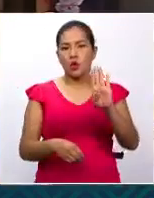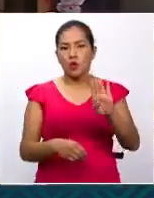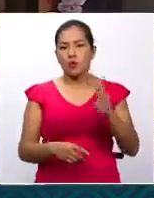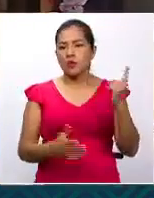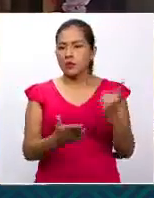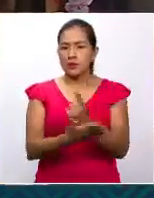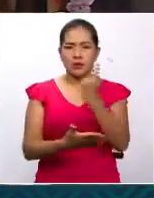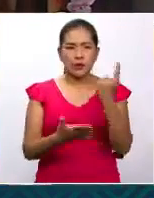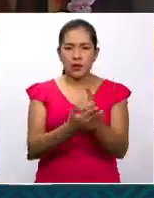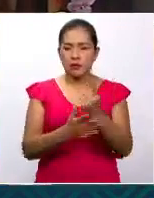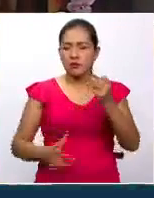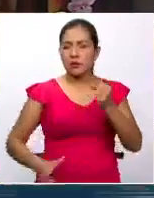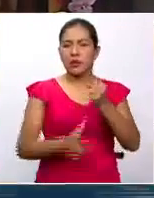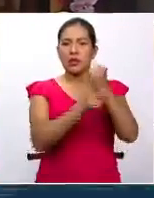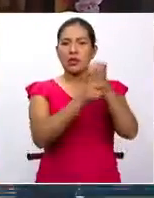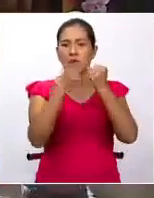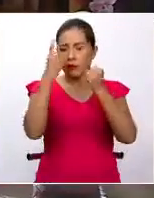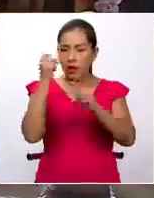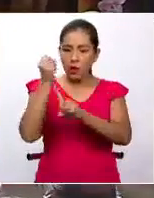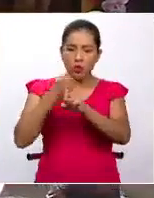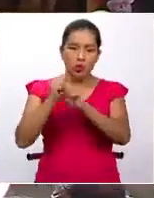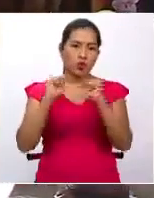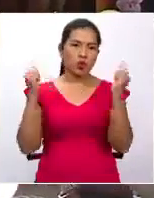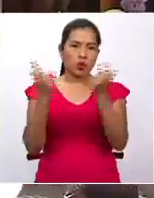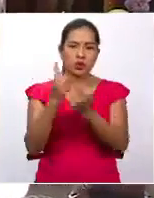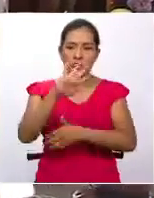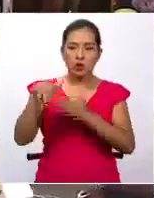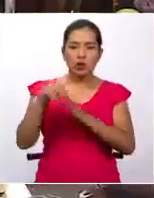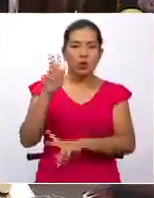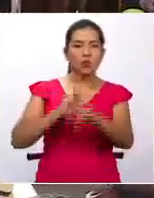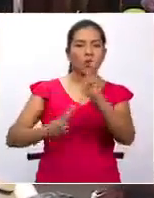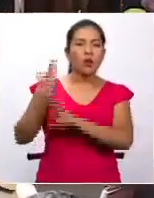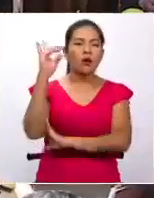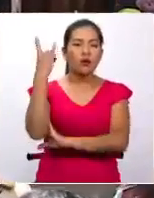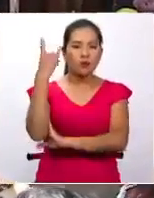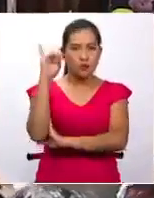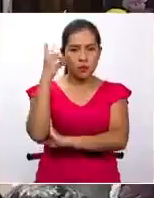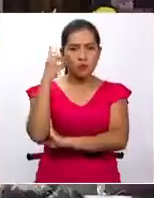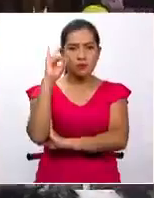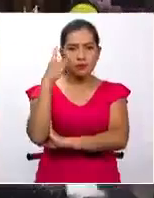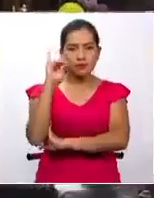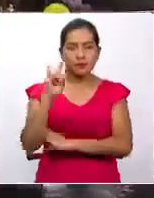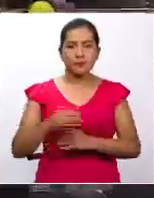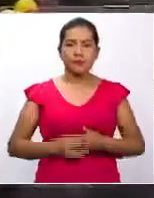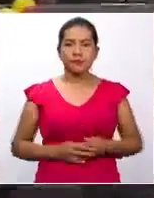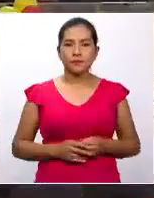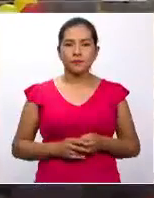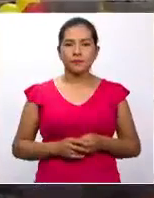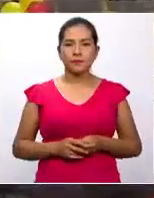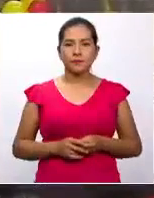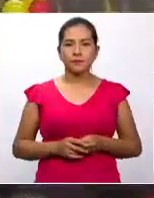fueron a vanguardia de las luchas sociales del pueblo boliviano. ¡Fuerza, fuerza, fuerza!